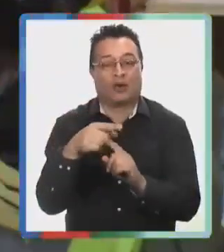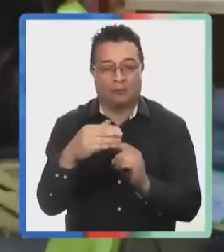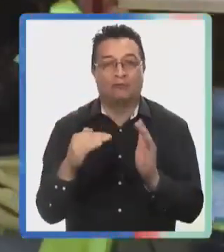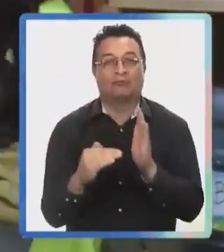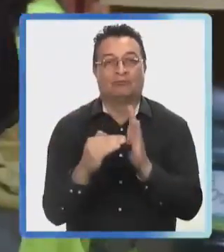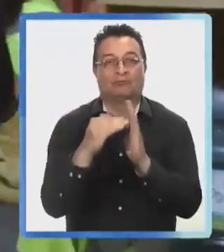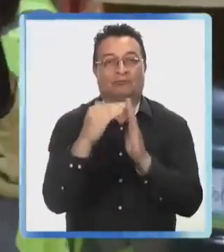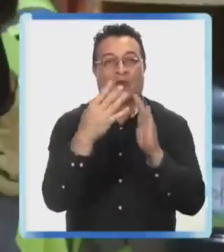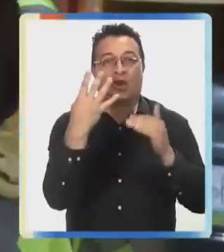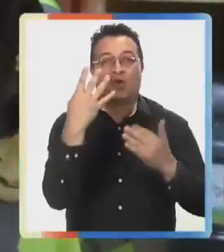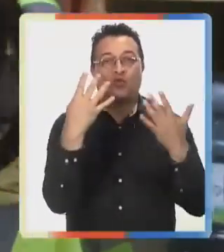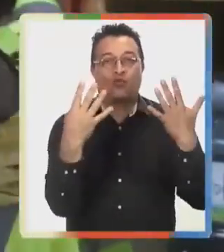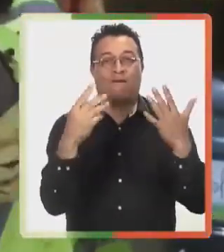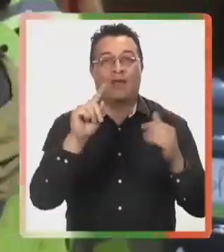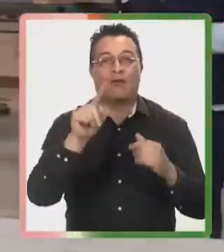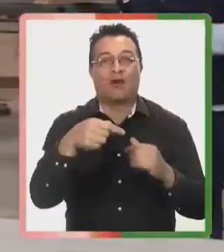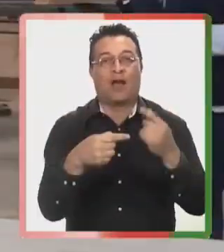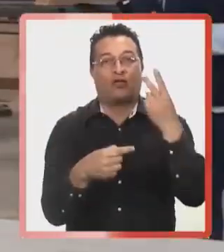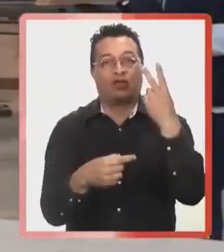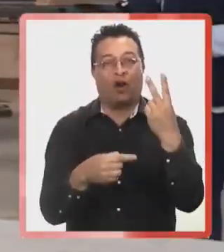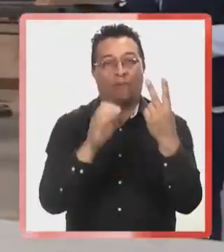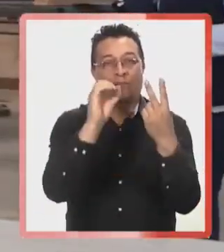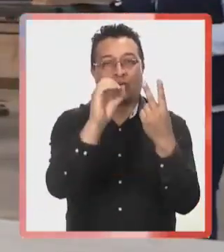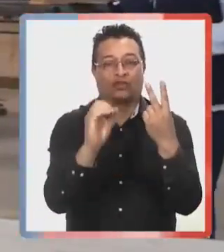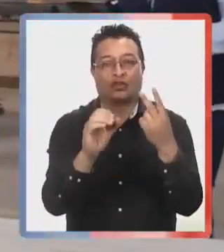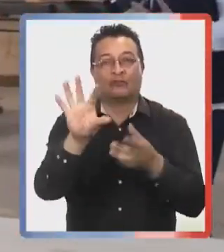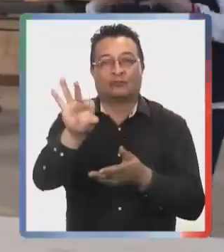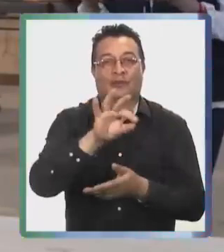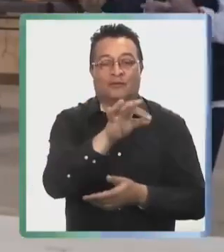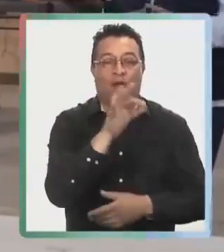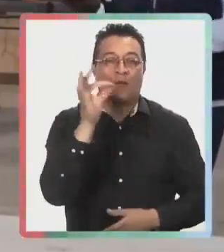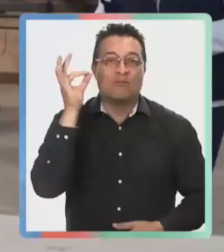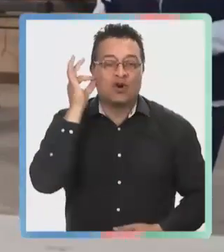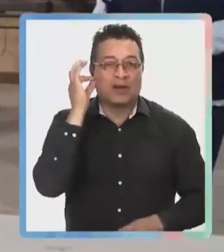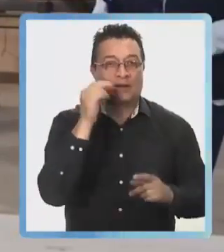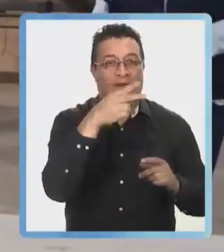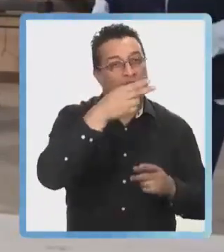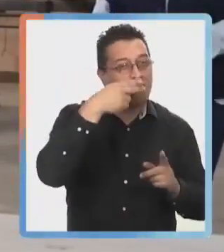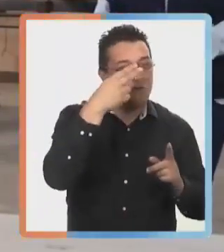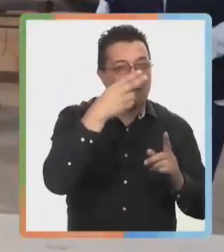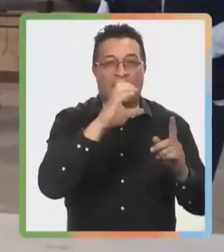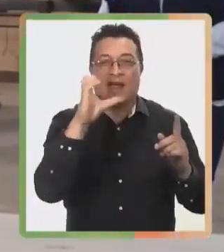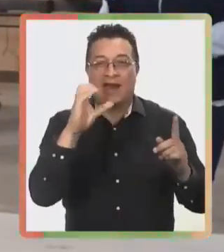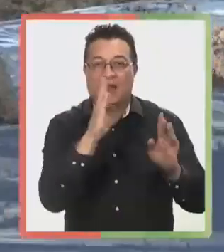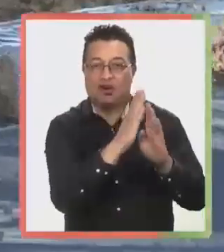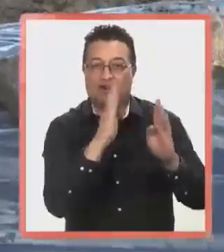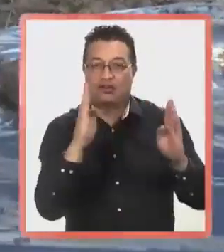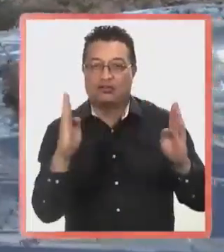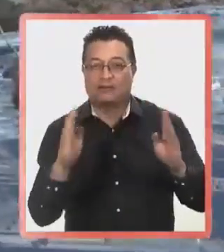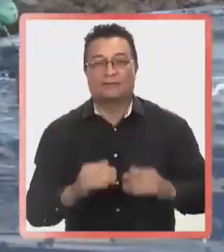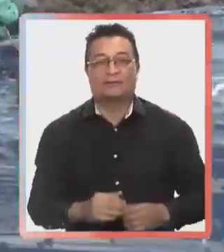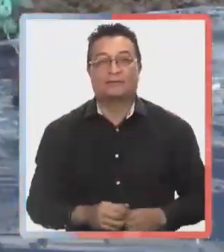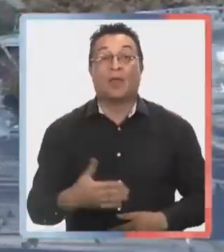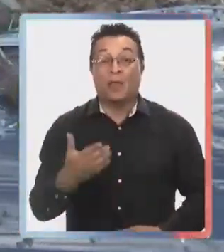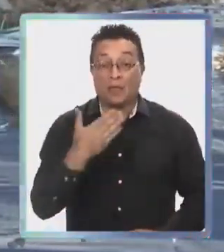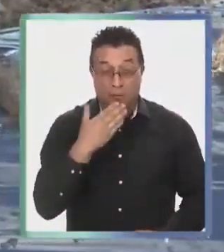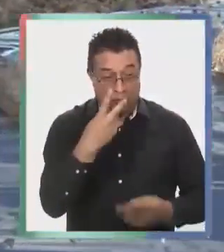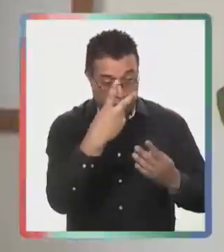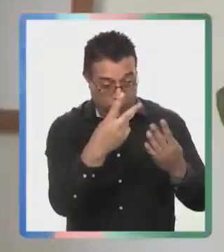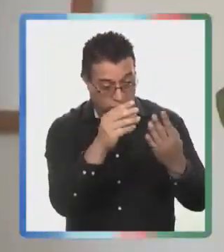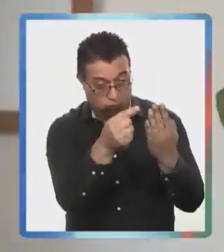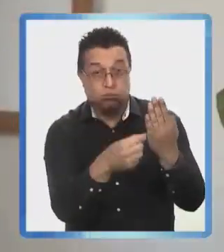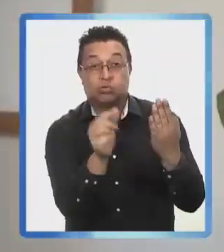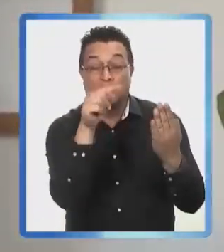de un 9,2% en el empleo femenino en el periodo noviembre-enero. Queremos destacar también en este